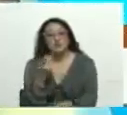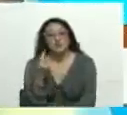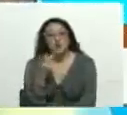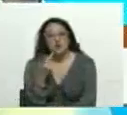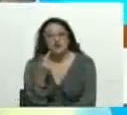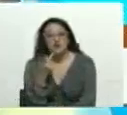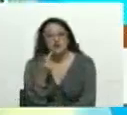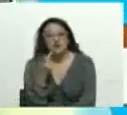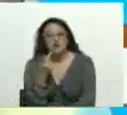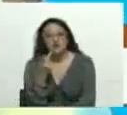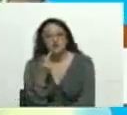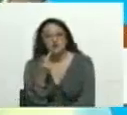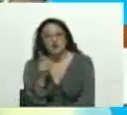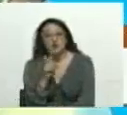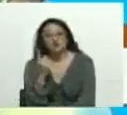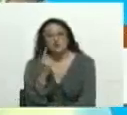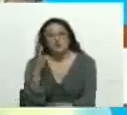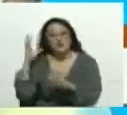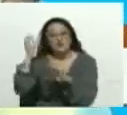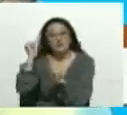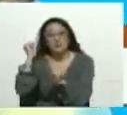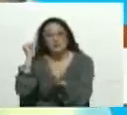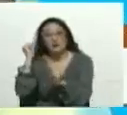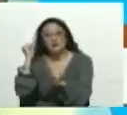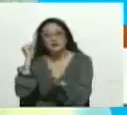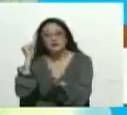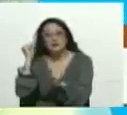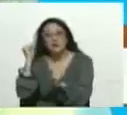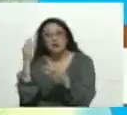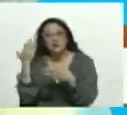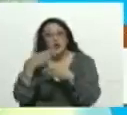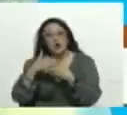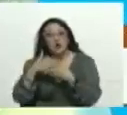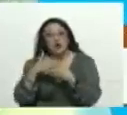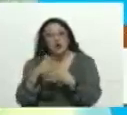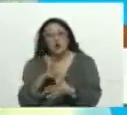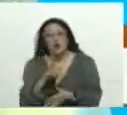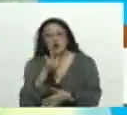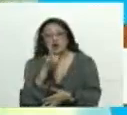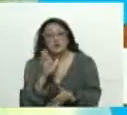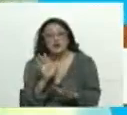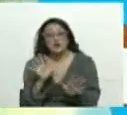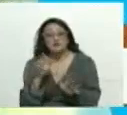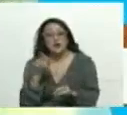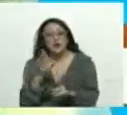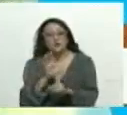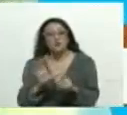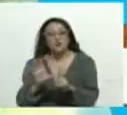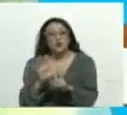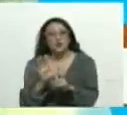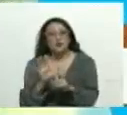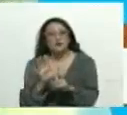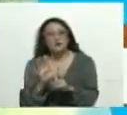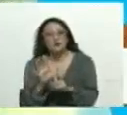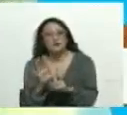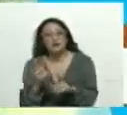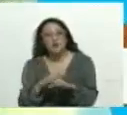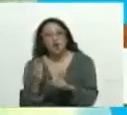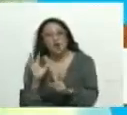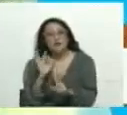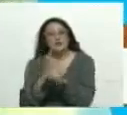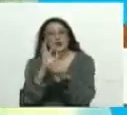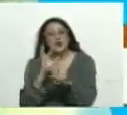que también no es solamente diplomático el bloqueo es brutal es cultural porque nos han